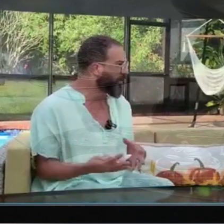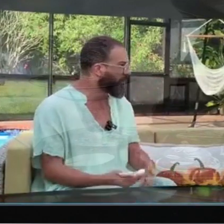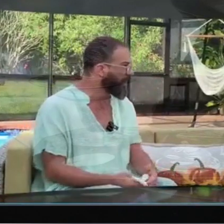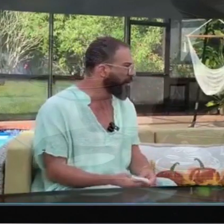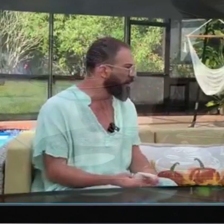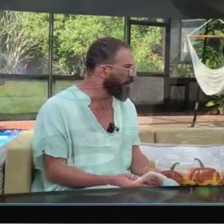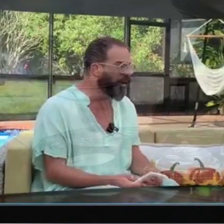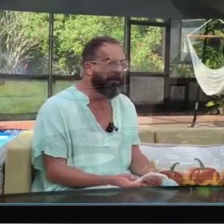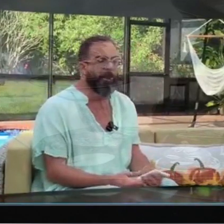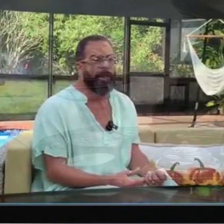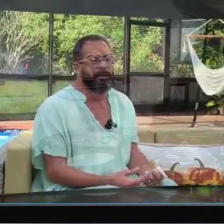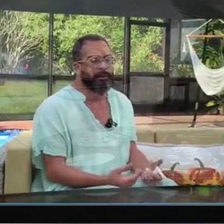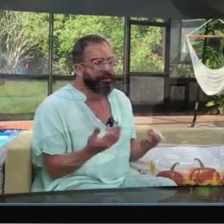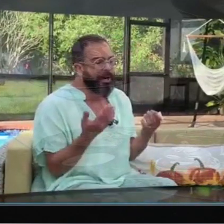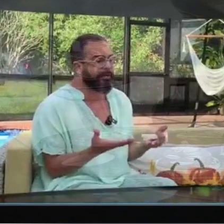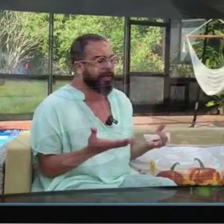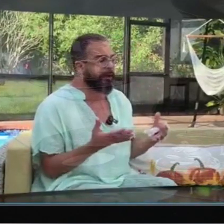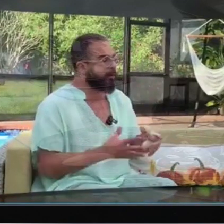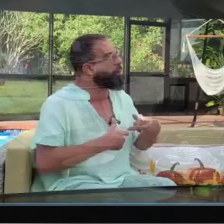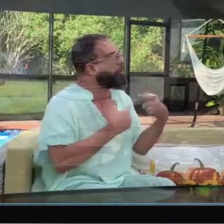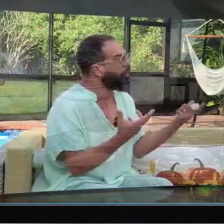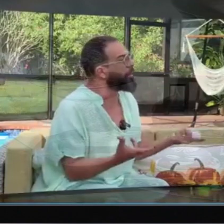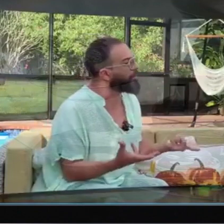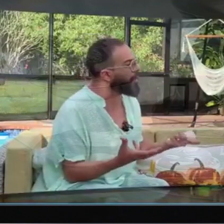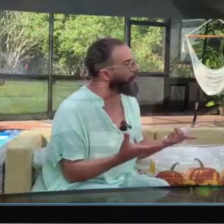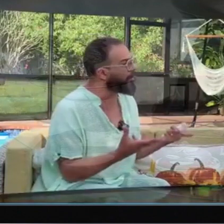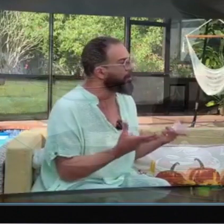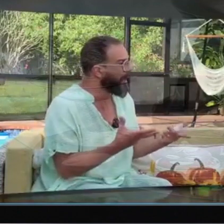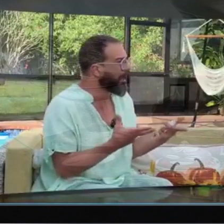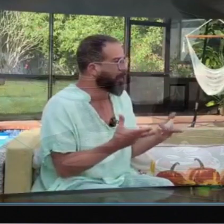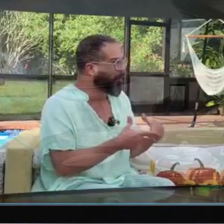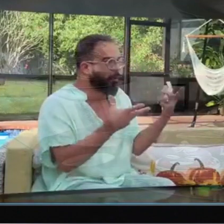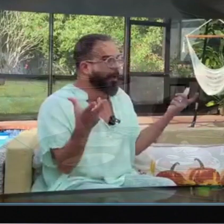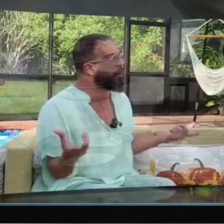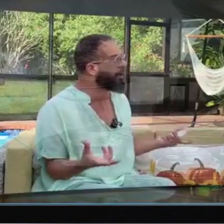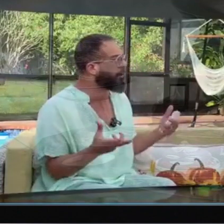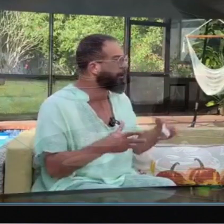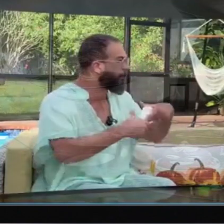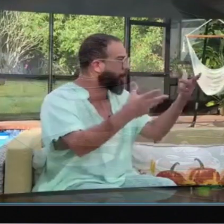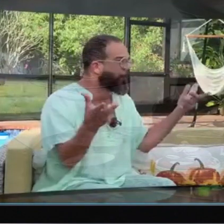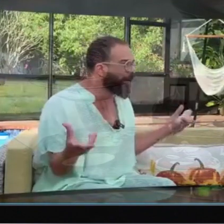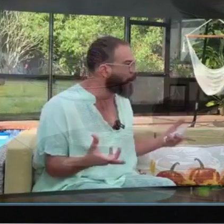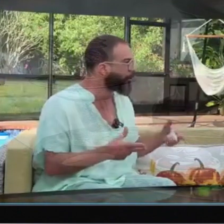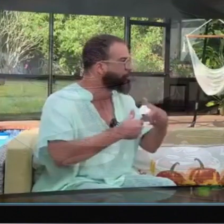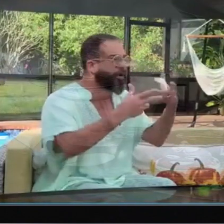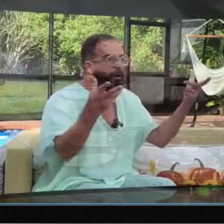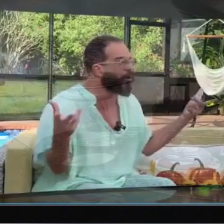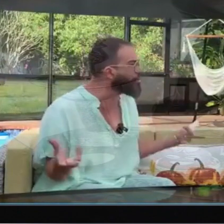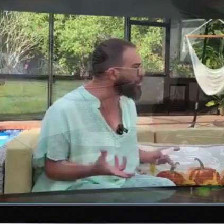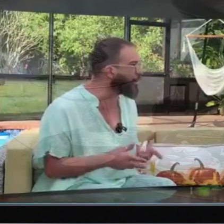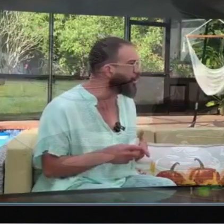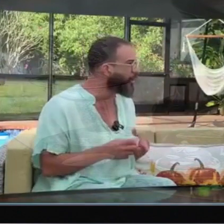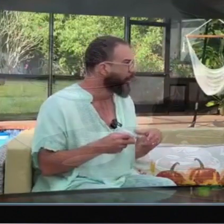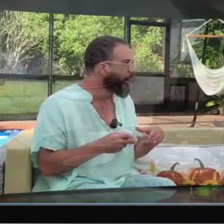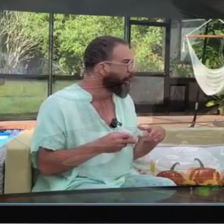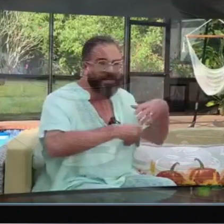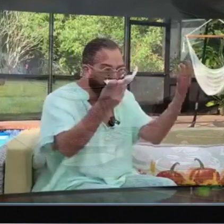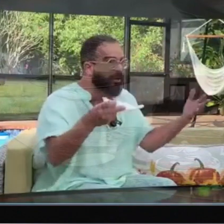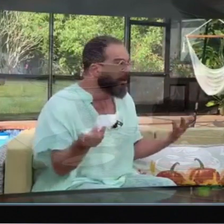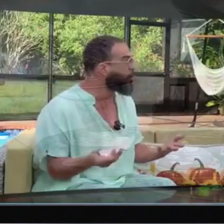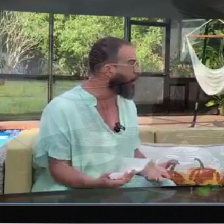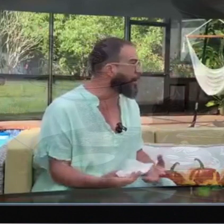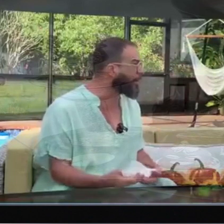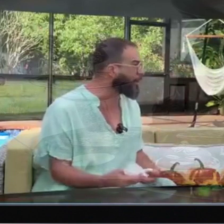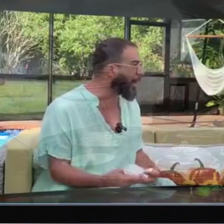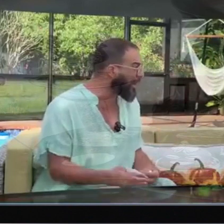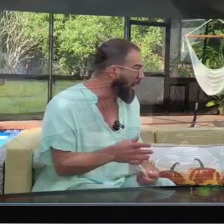conociera de la pata que ellos cojea y fueran a creer de dónde van a sacar y ahora mismo